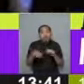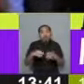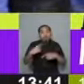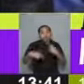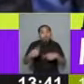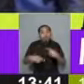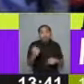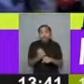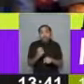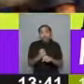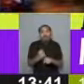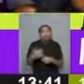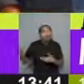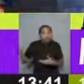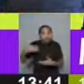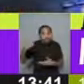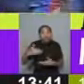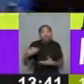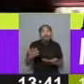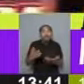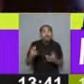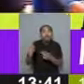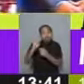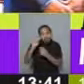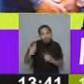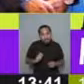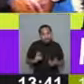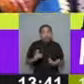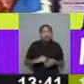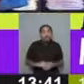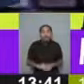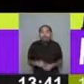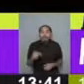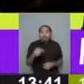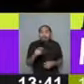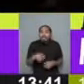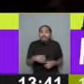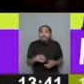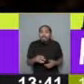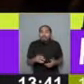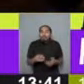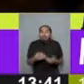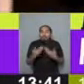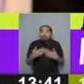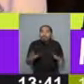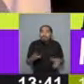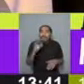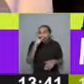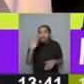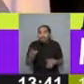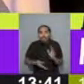institución. El penitenciario prácticamente nunca se retira. Siempre está haciendo su aporte del lugar que le corresponda.